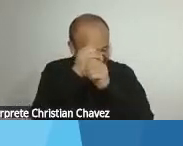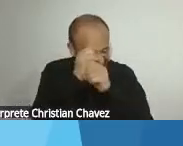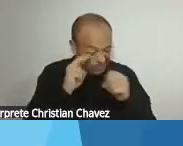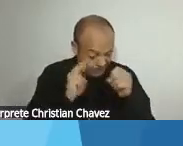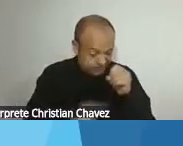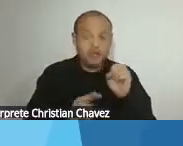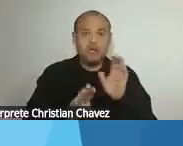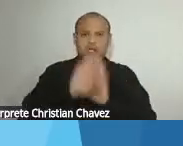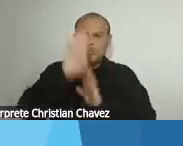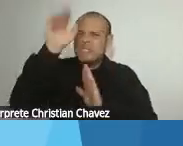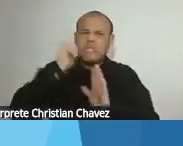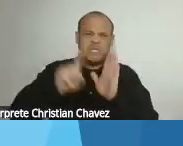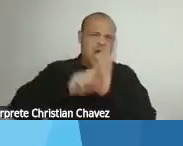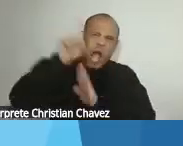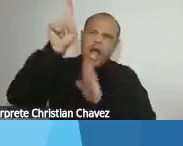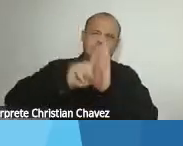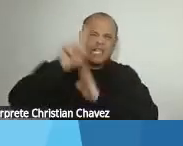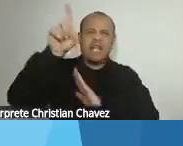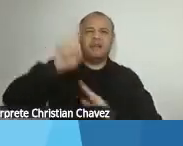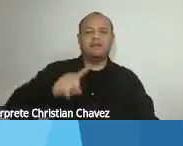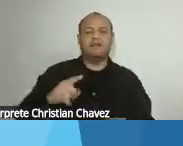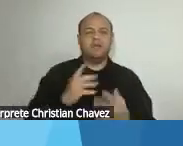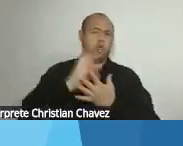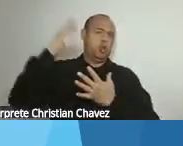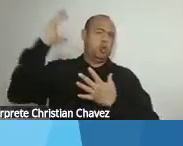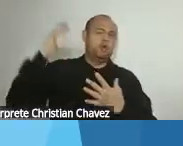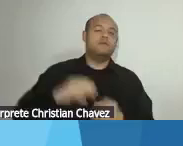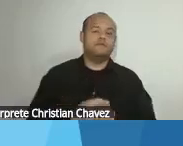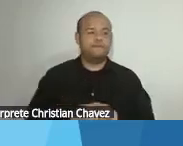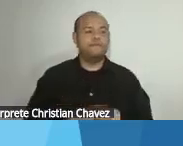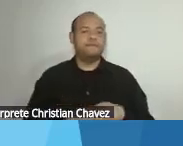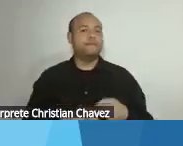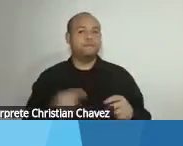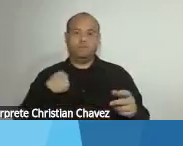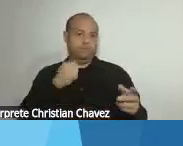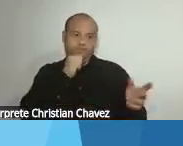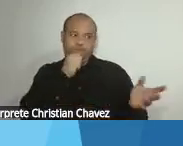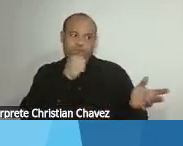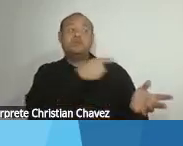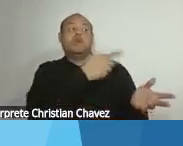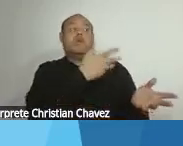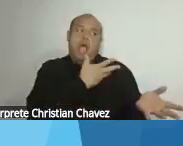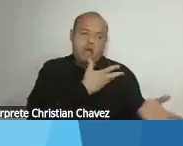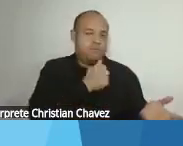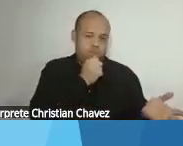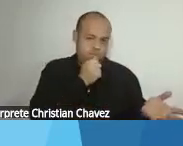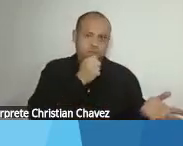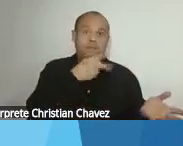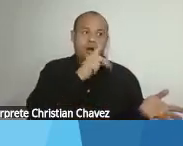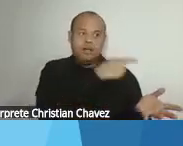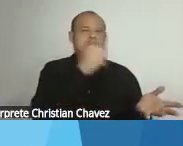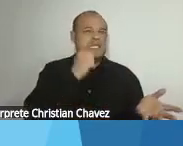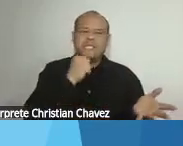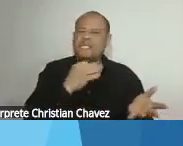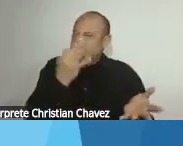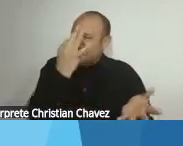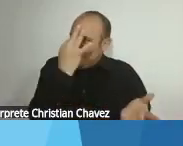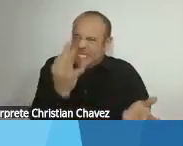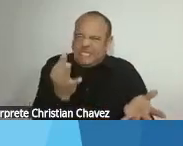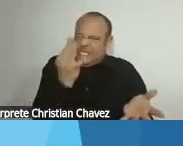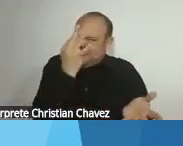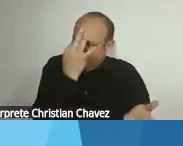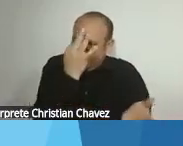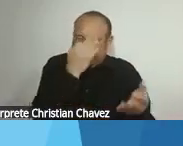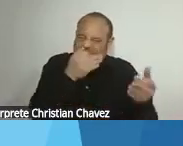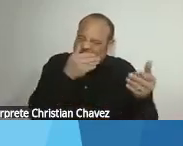altas para ser diagnosticado como persona que vive con diabetes, ¿sí? Entonces, el padecer diabetes